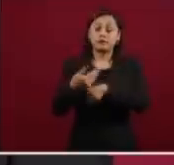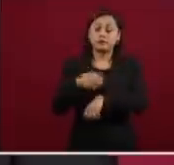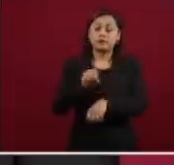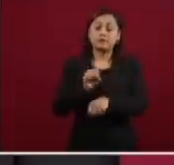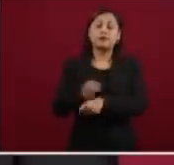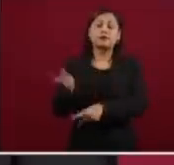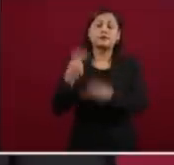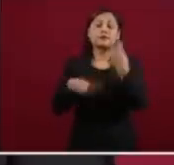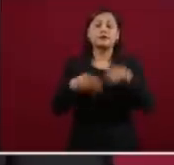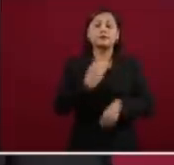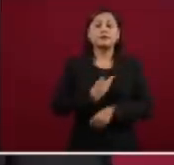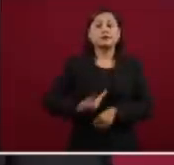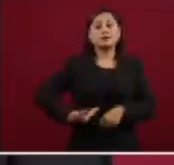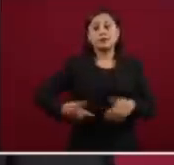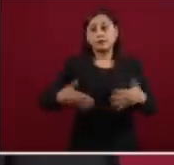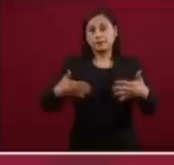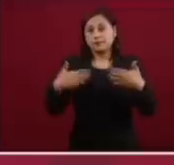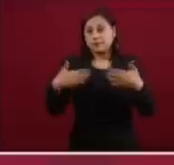panamá